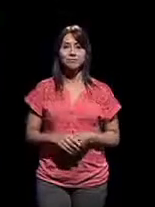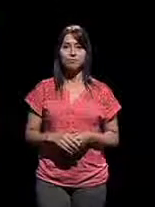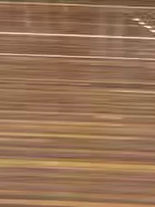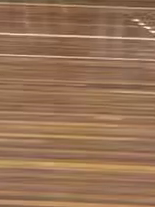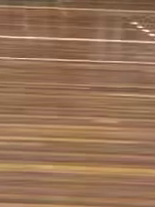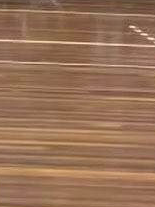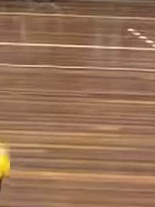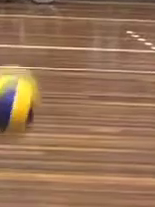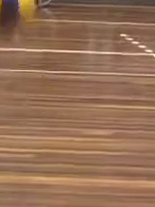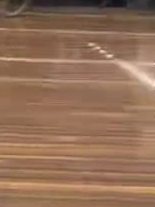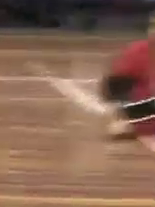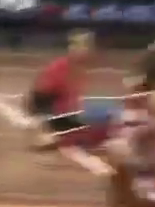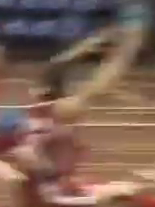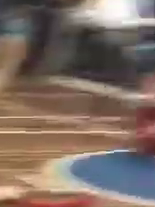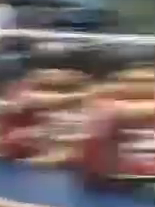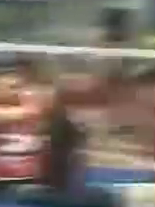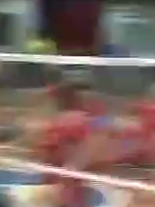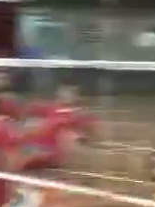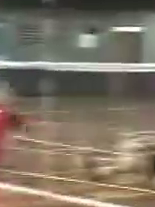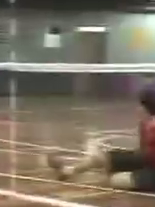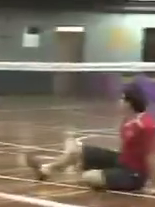video.